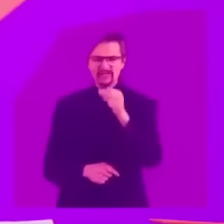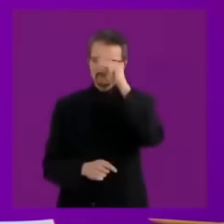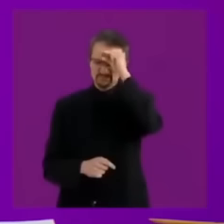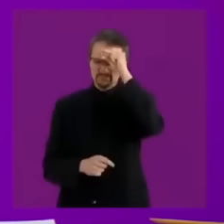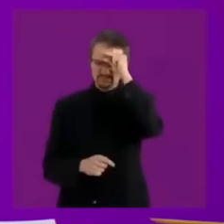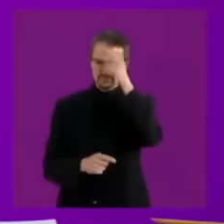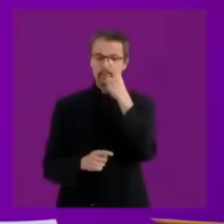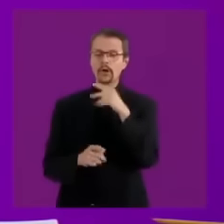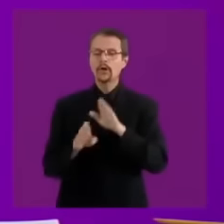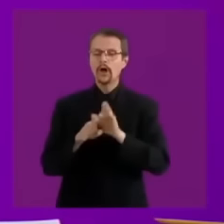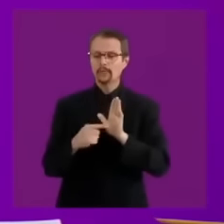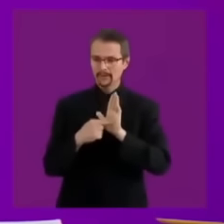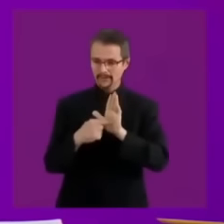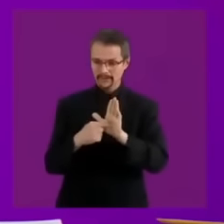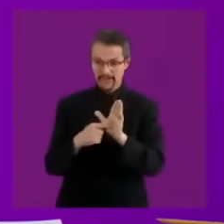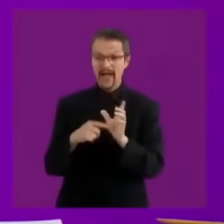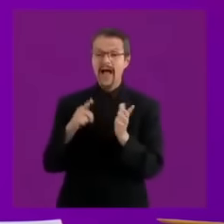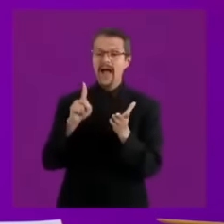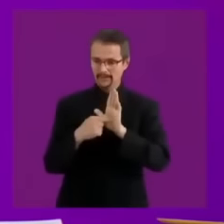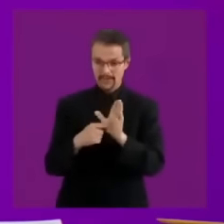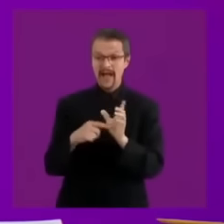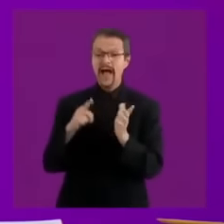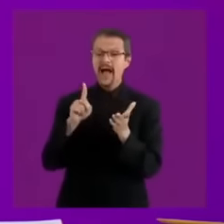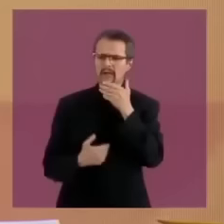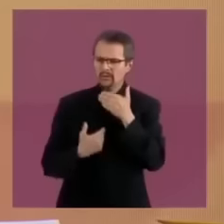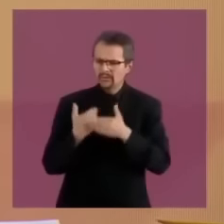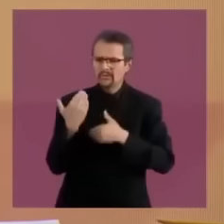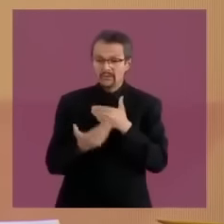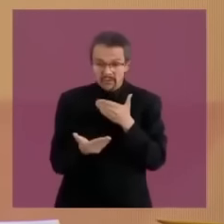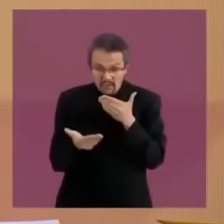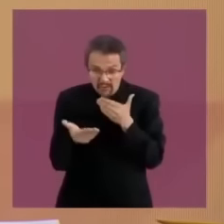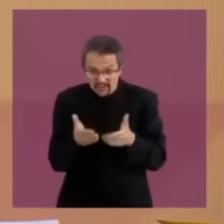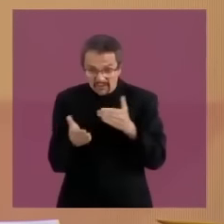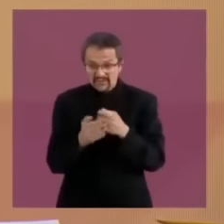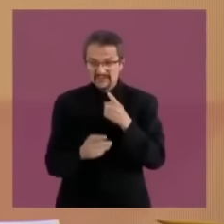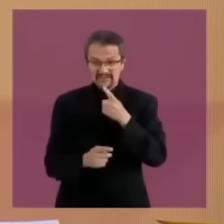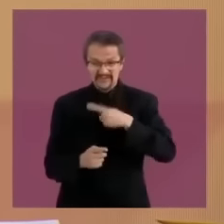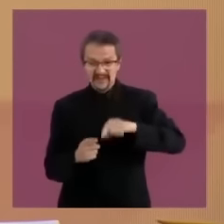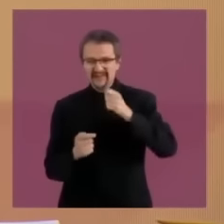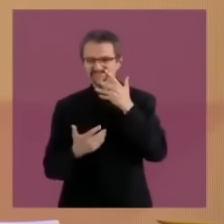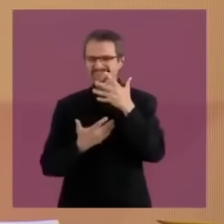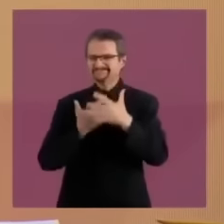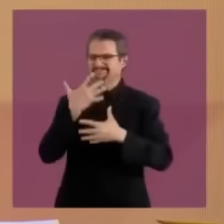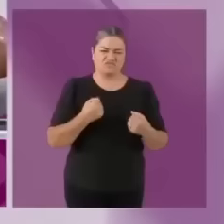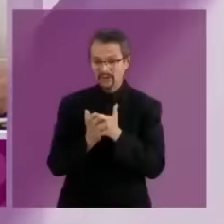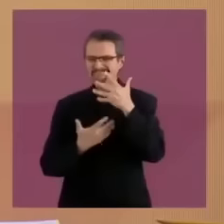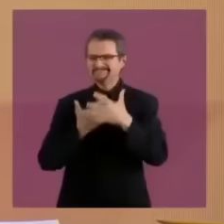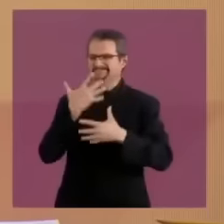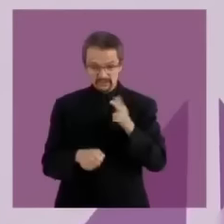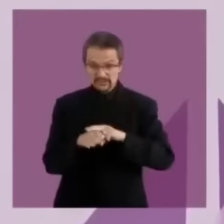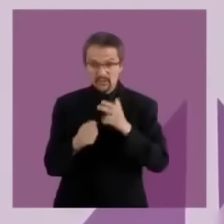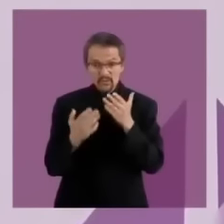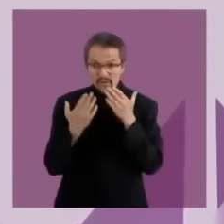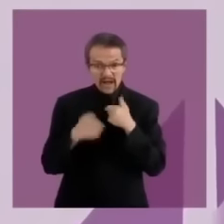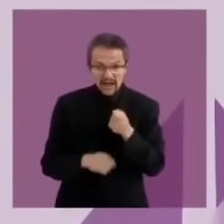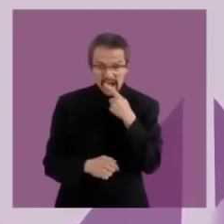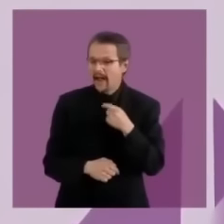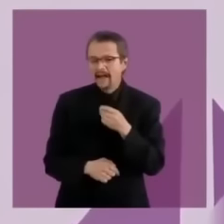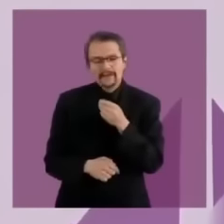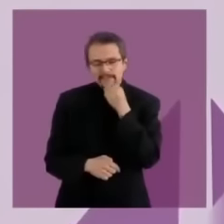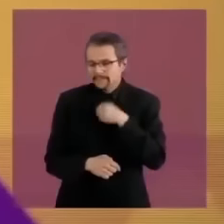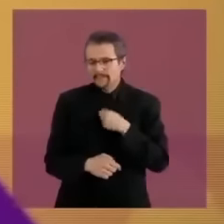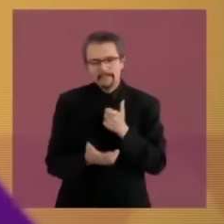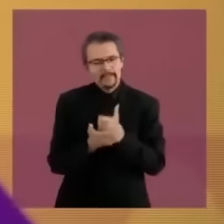trans, podrán ir a un médico. Vamos a tener que echar mano a tu mano. Gracias.